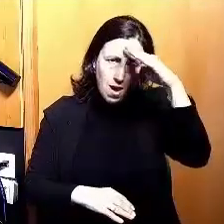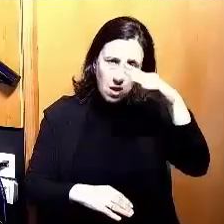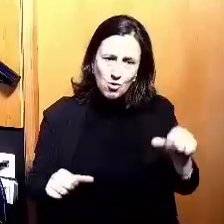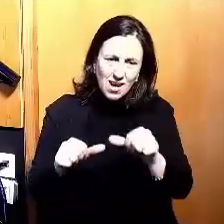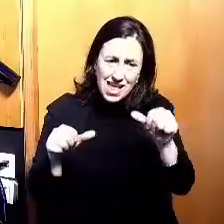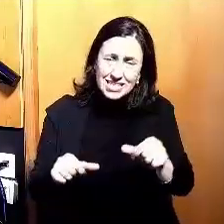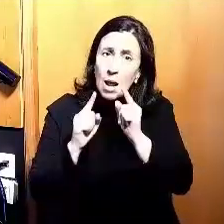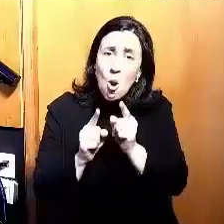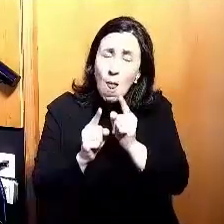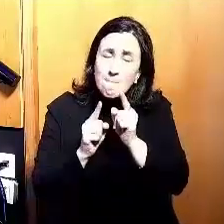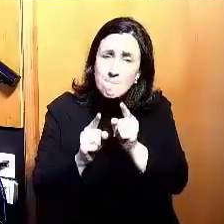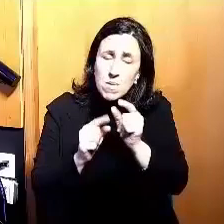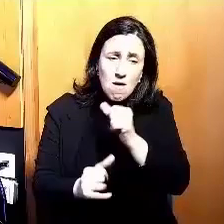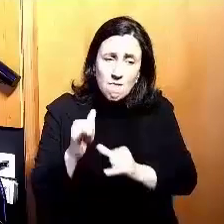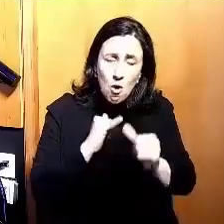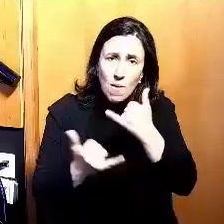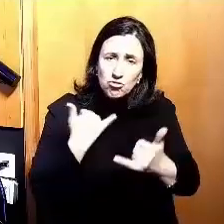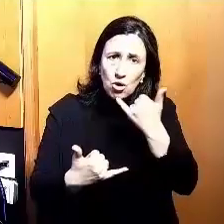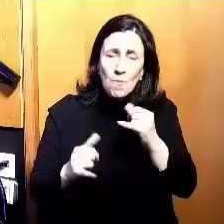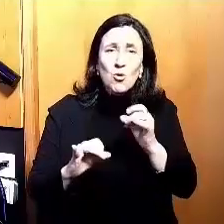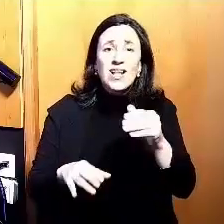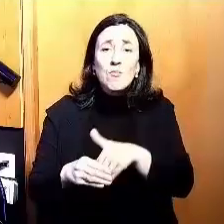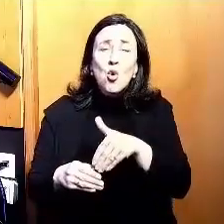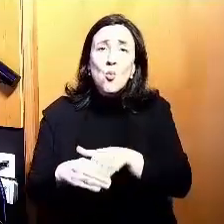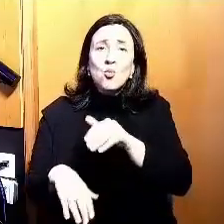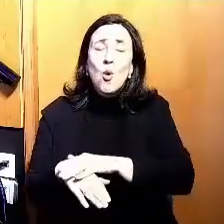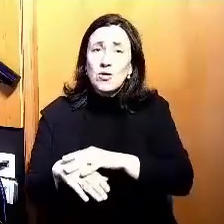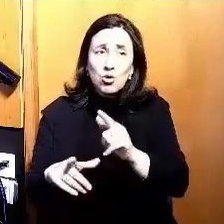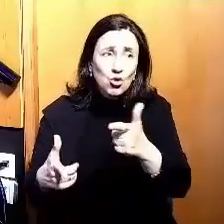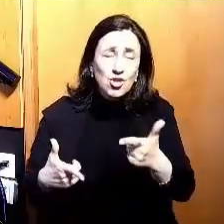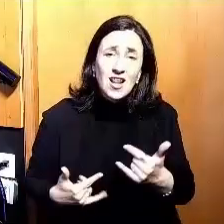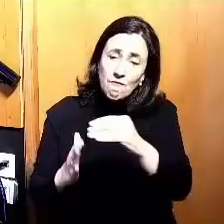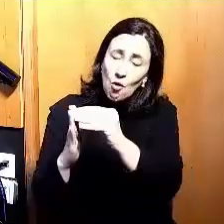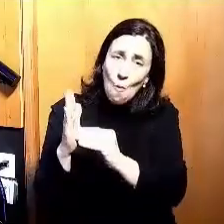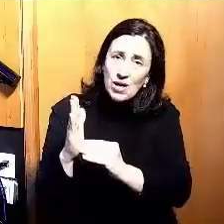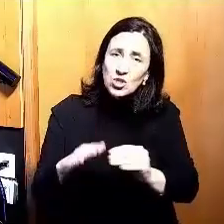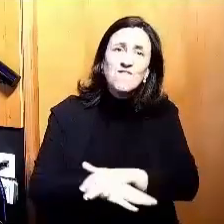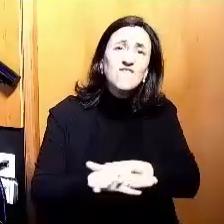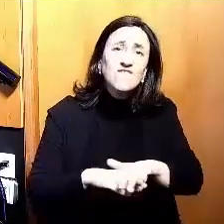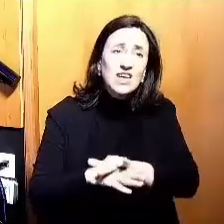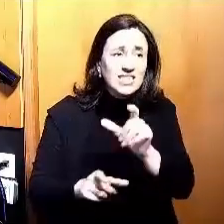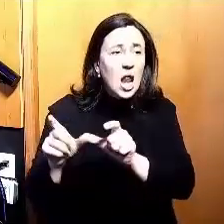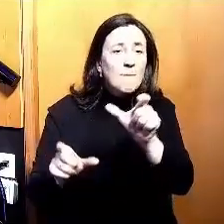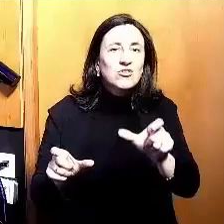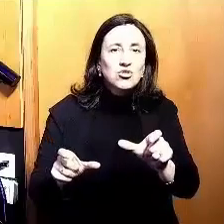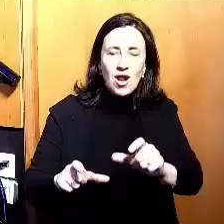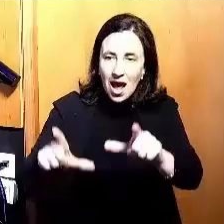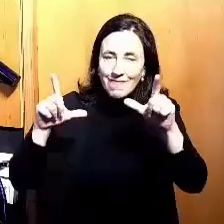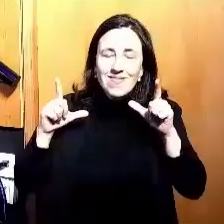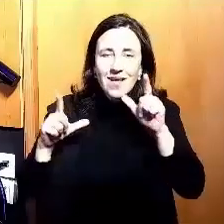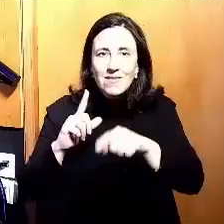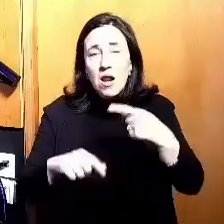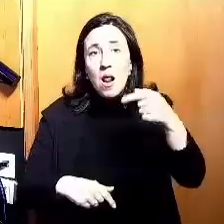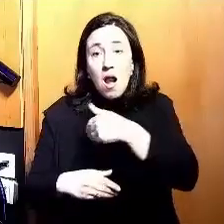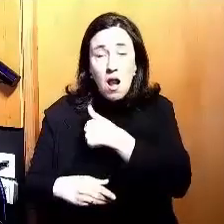¿Por qué? Porque los institutos electorales no tienen ni la información básica de quienes son candidatas a puestos de elección popular